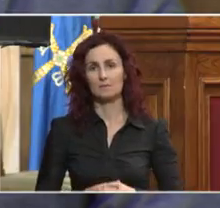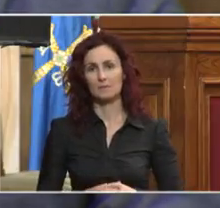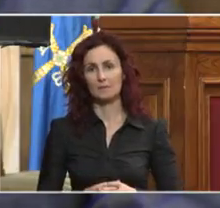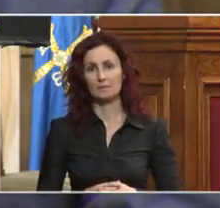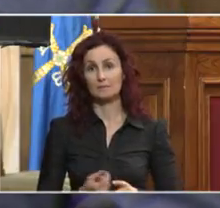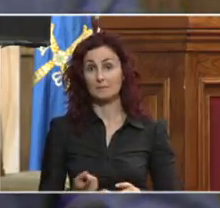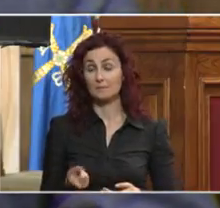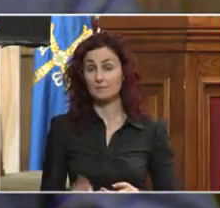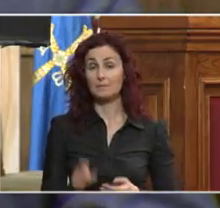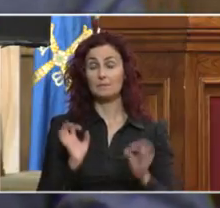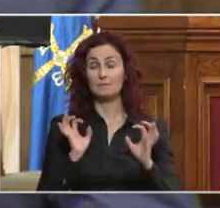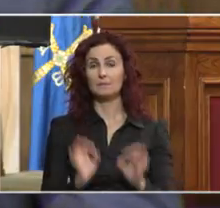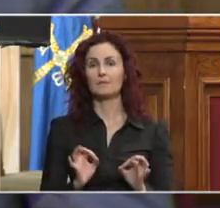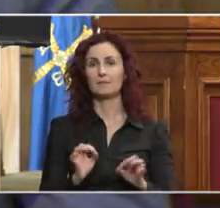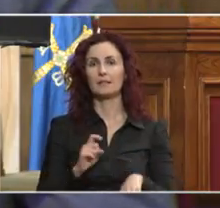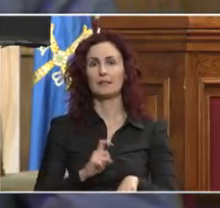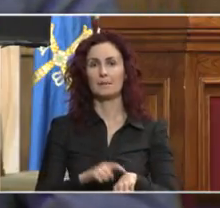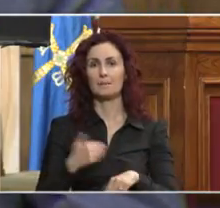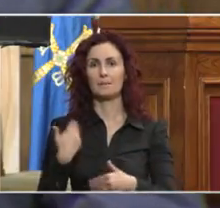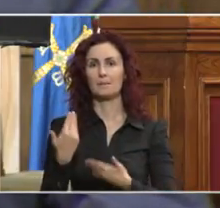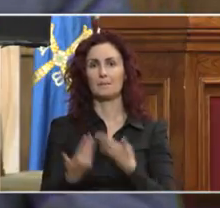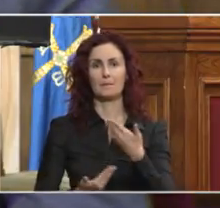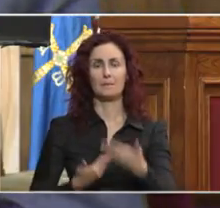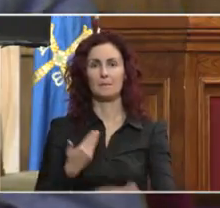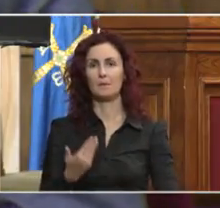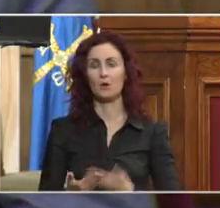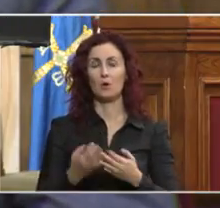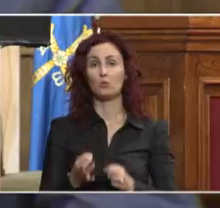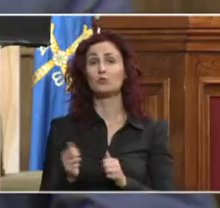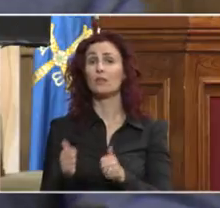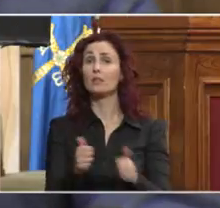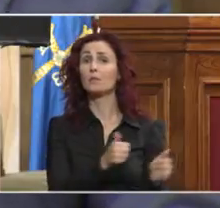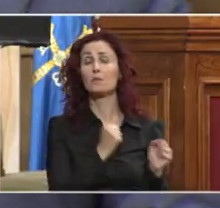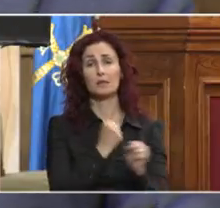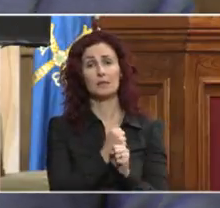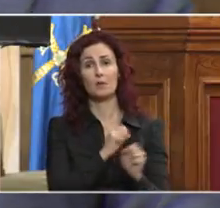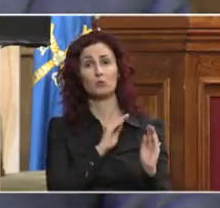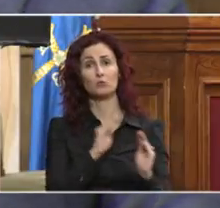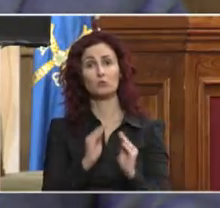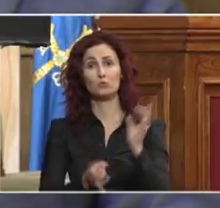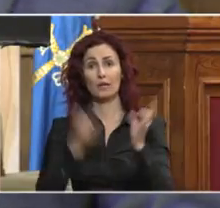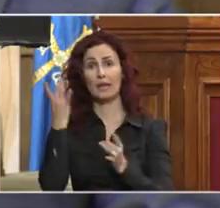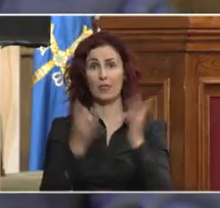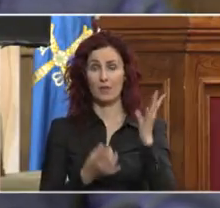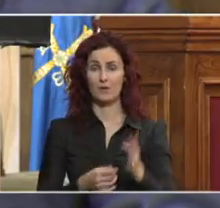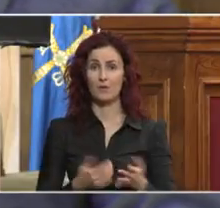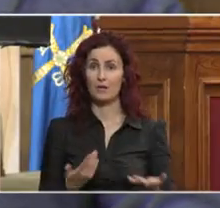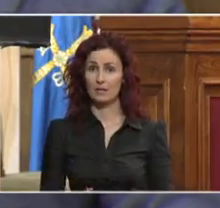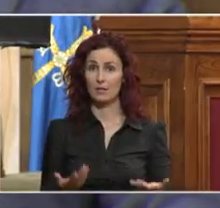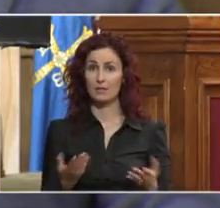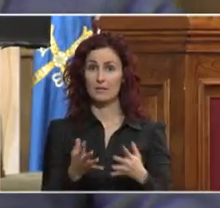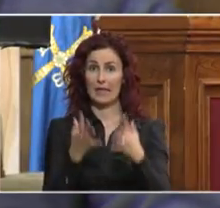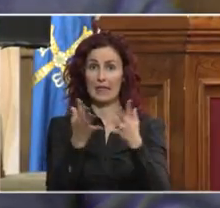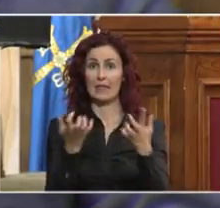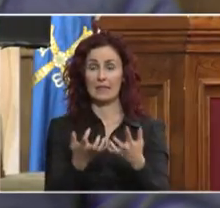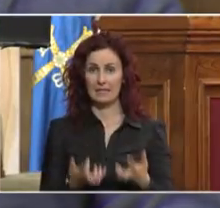Y bueno, con los años luego se fue nuevamente haciendo más individual ese trabajo de creación, tanto de los